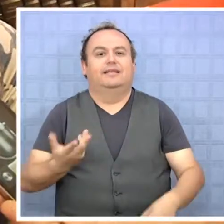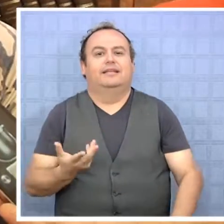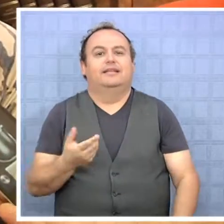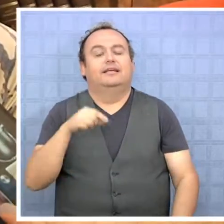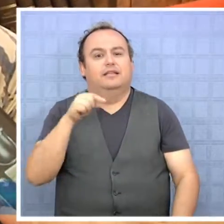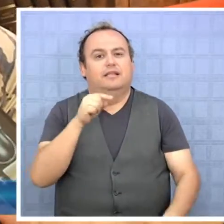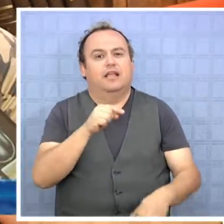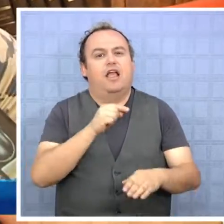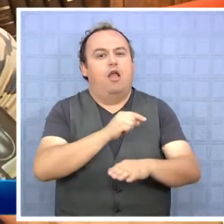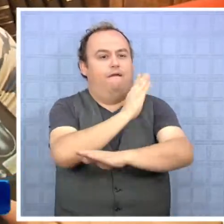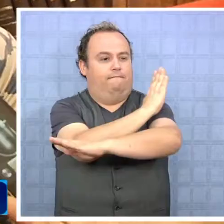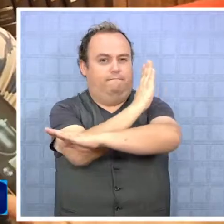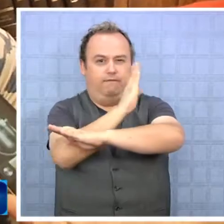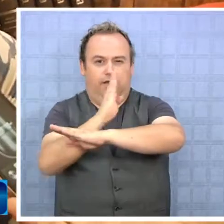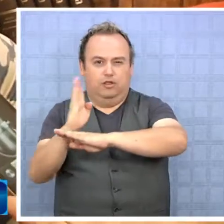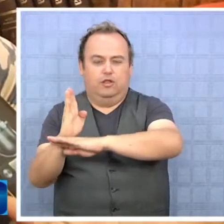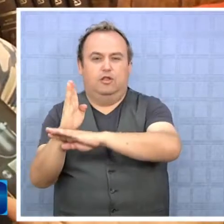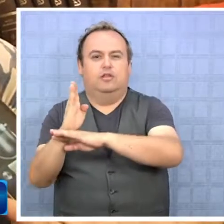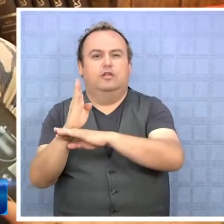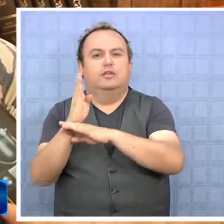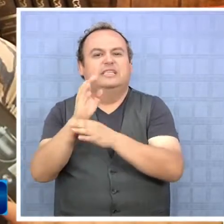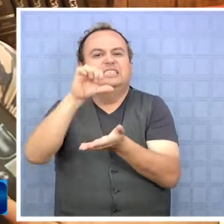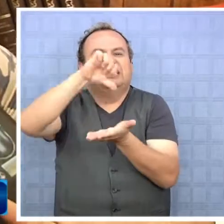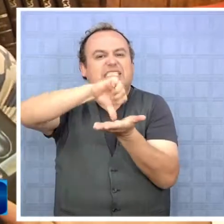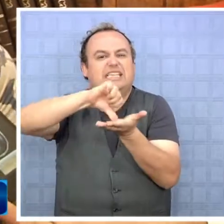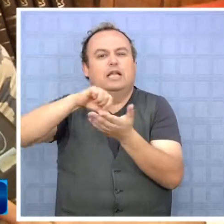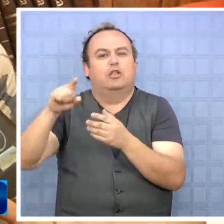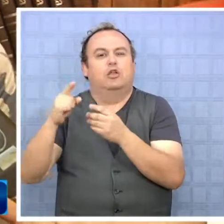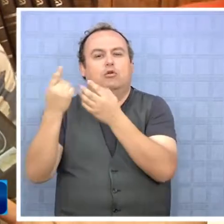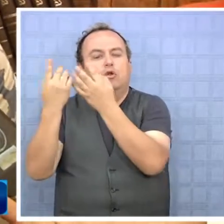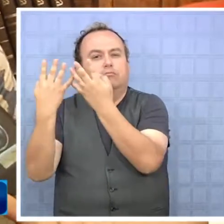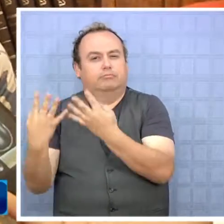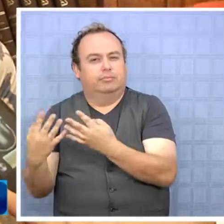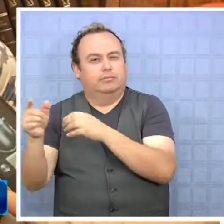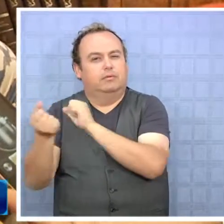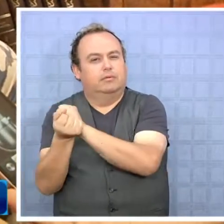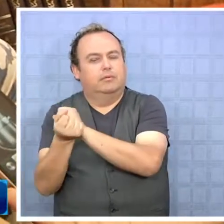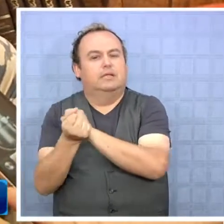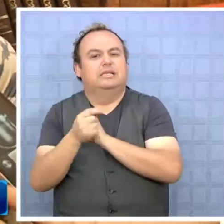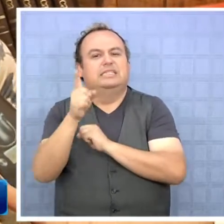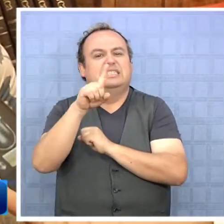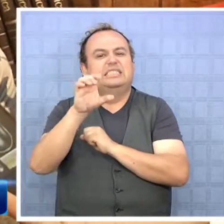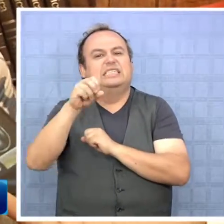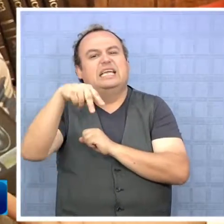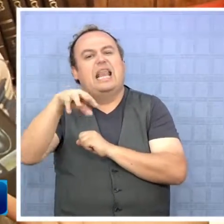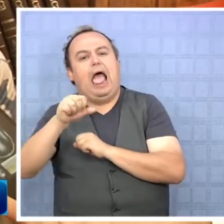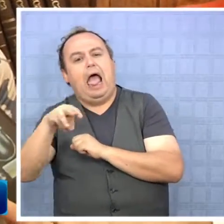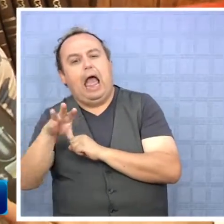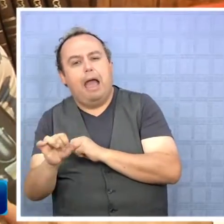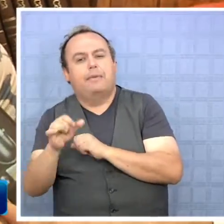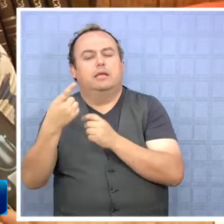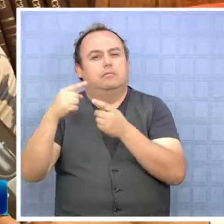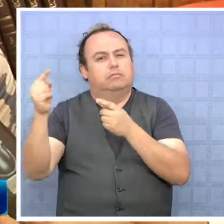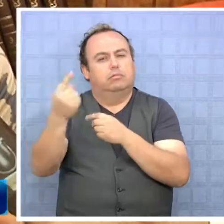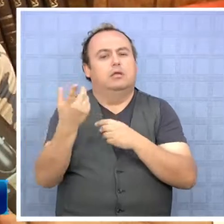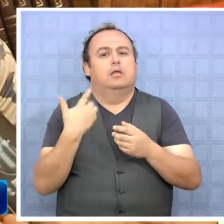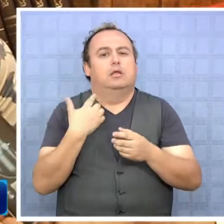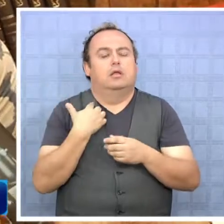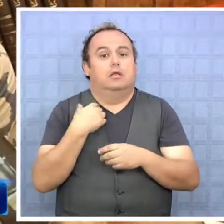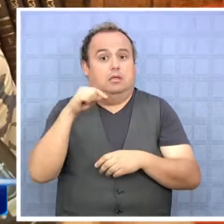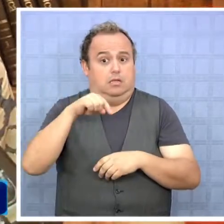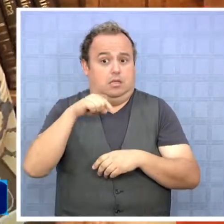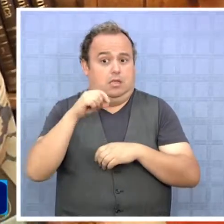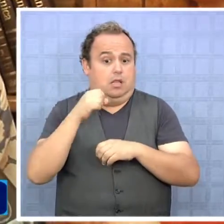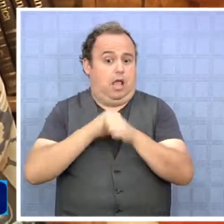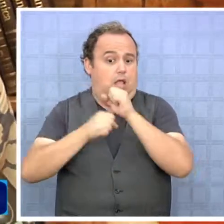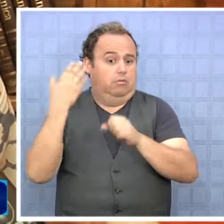dotar de bibliotecas a los centros privativos, tanto de Sename como Gendarmería. Yo les quiero comentar que hicimos una campaña nacional, la partimos